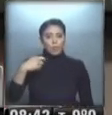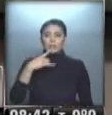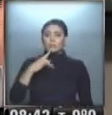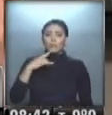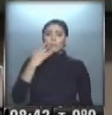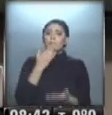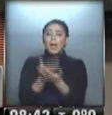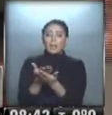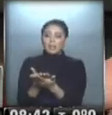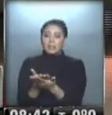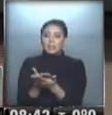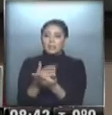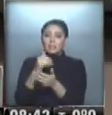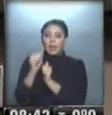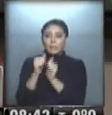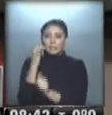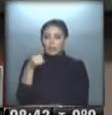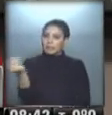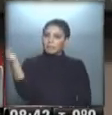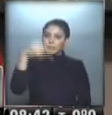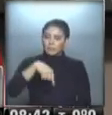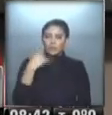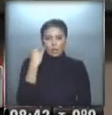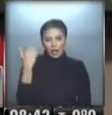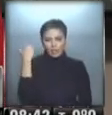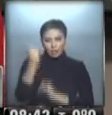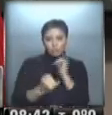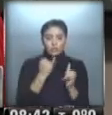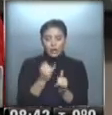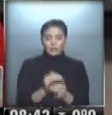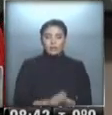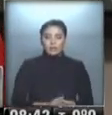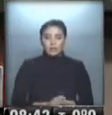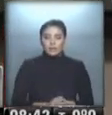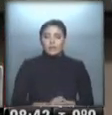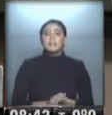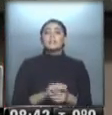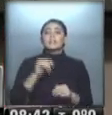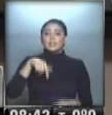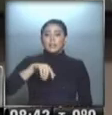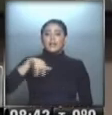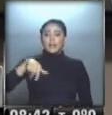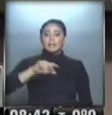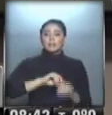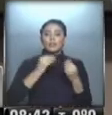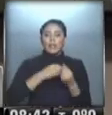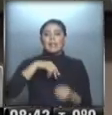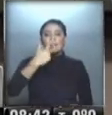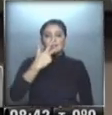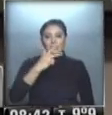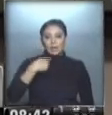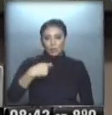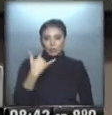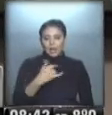pedido a las partes que vengan yo eso ya lo he comentado en esta columna en el sexto de los hay tres que nos presentaron